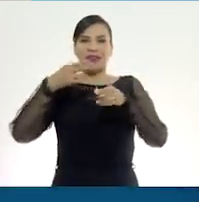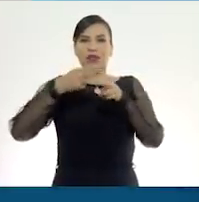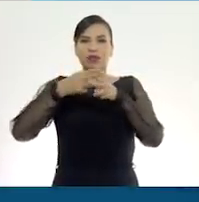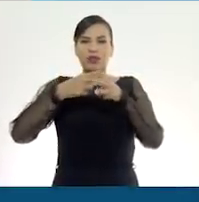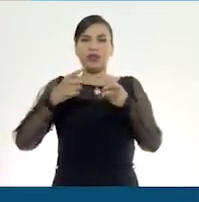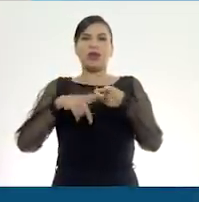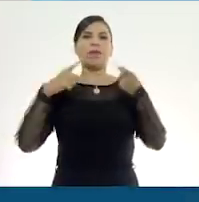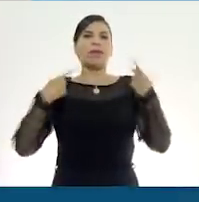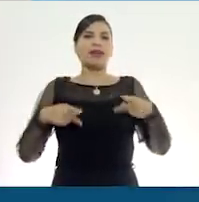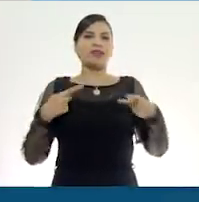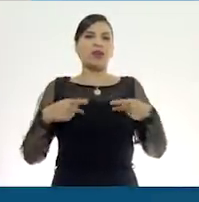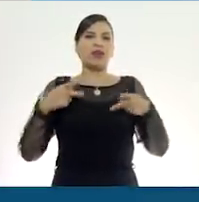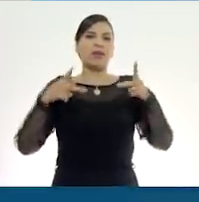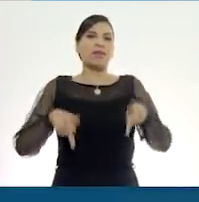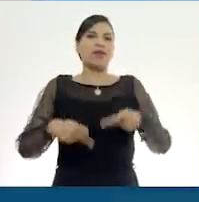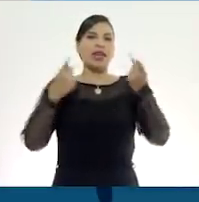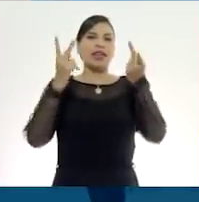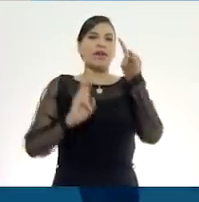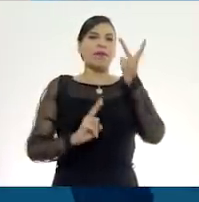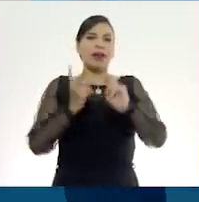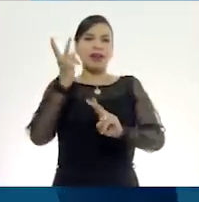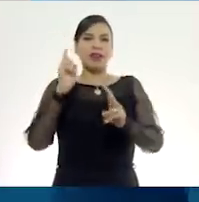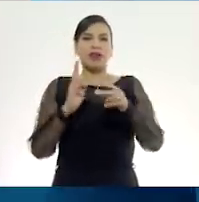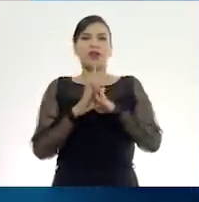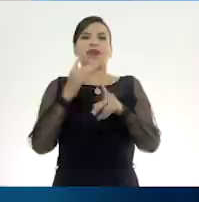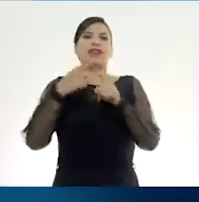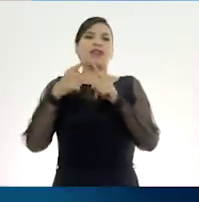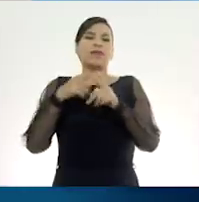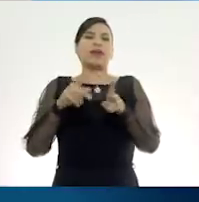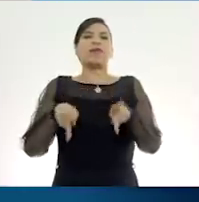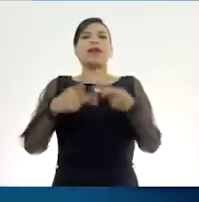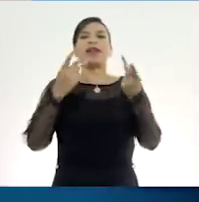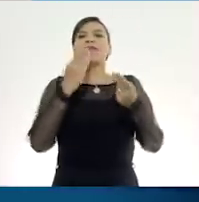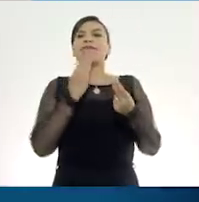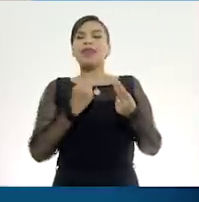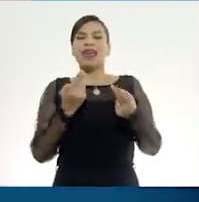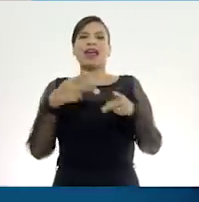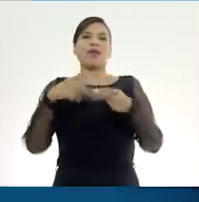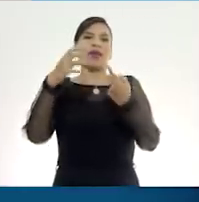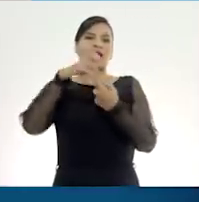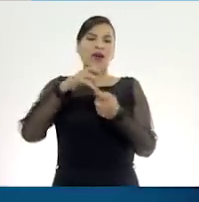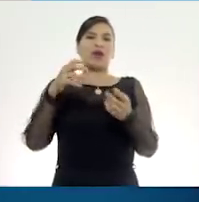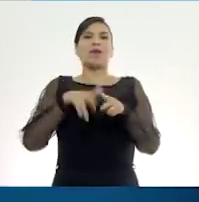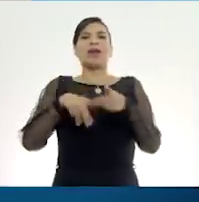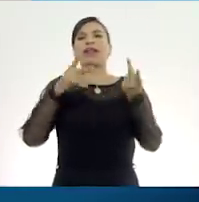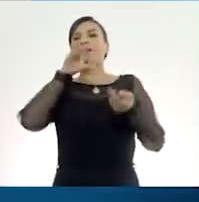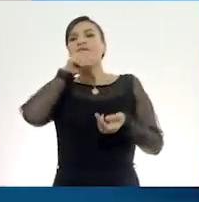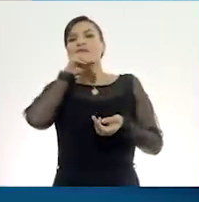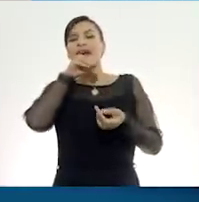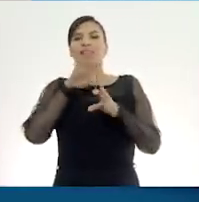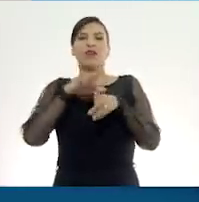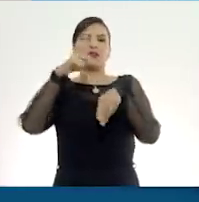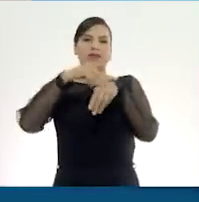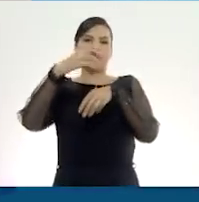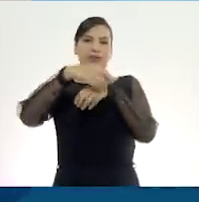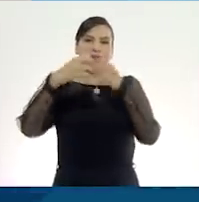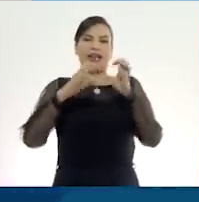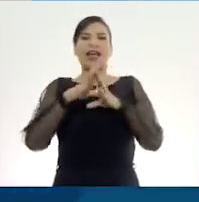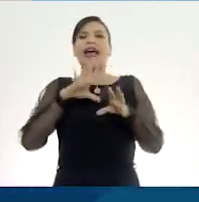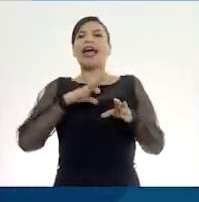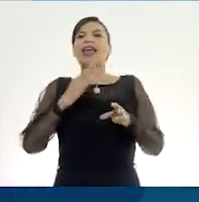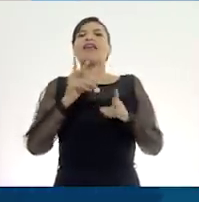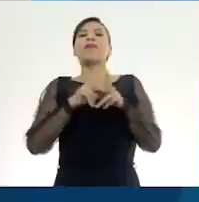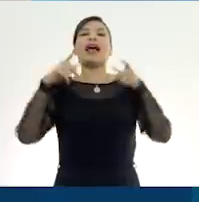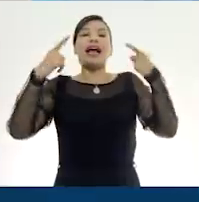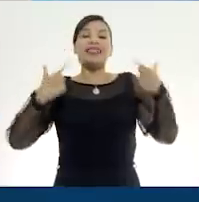las personas que vendían verduras, hongos, el que vendía miel, la que vendía patos o carbón y gritaban, hay pasteles de